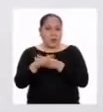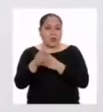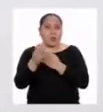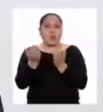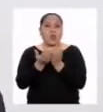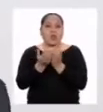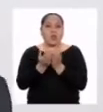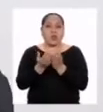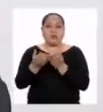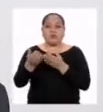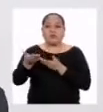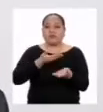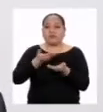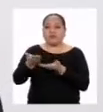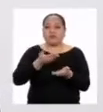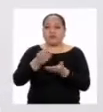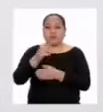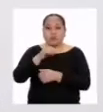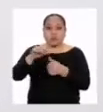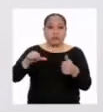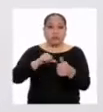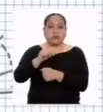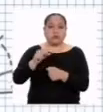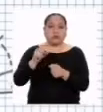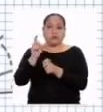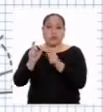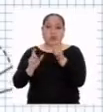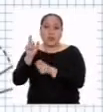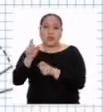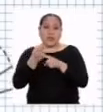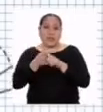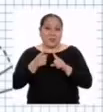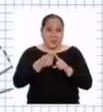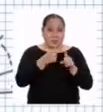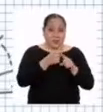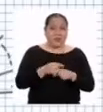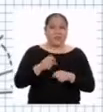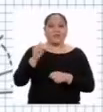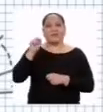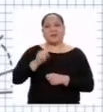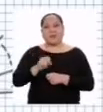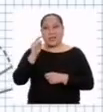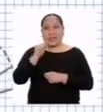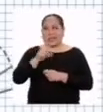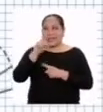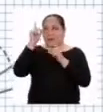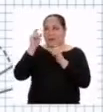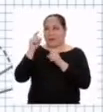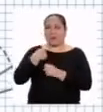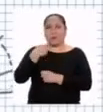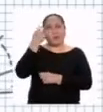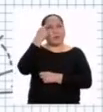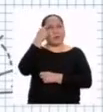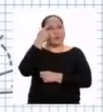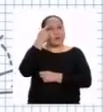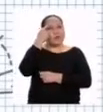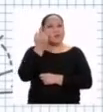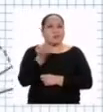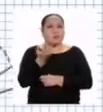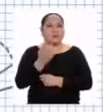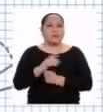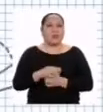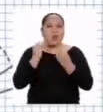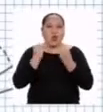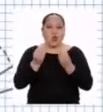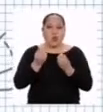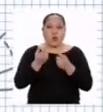conviven estudiantes muy diferentes entre sí. Justamente por eso la pregunta que tengo en mente ahora es acerca